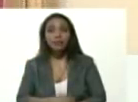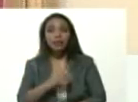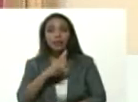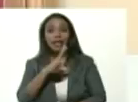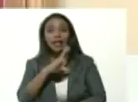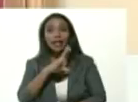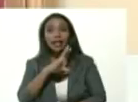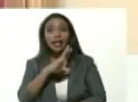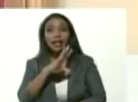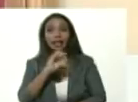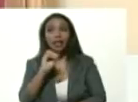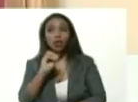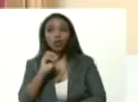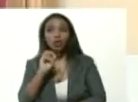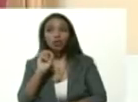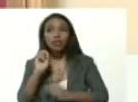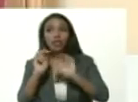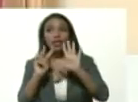572